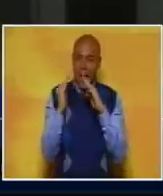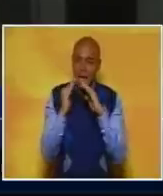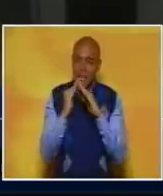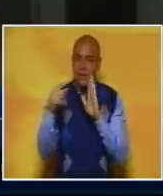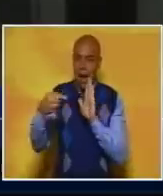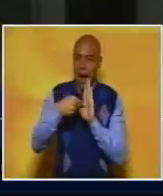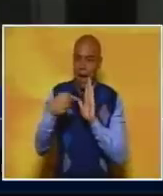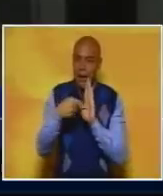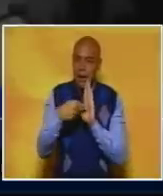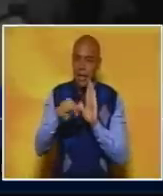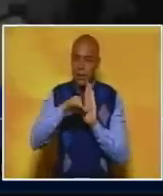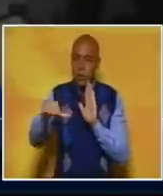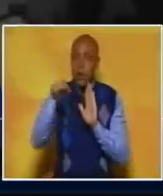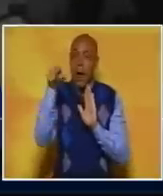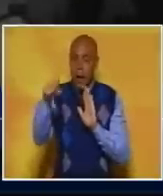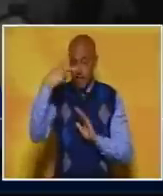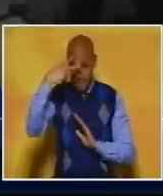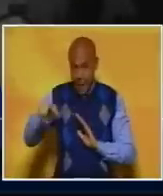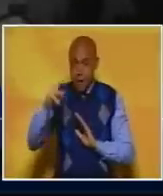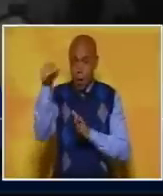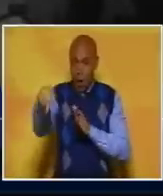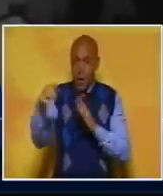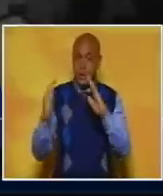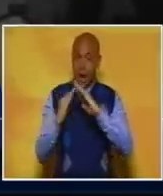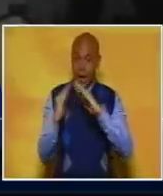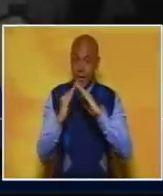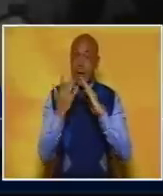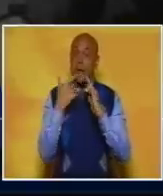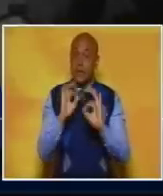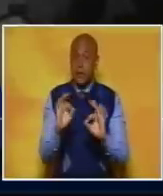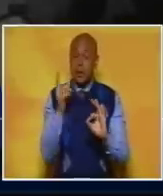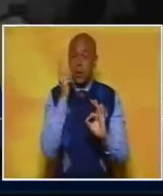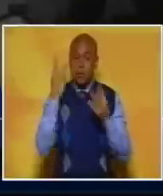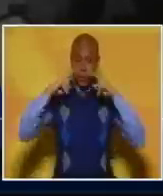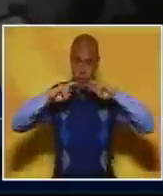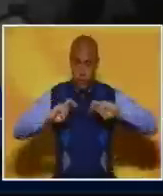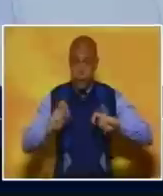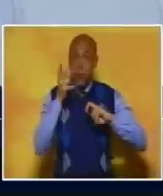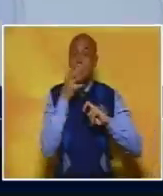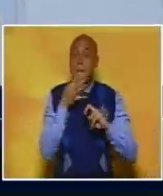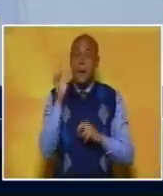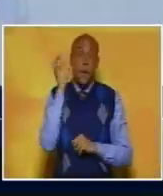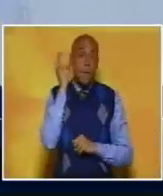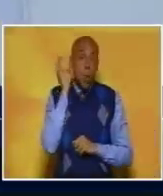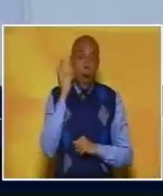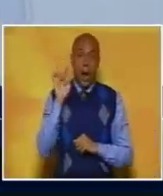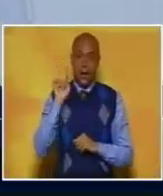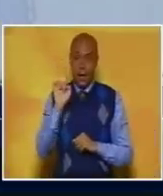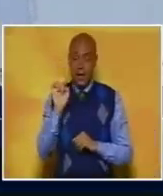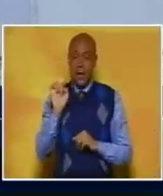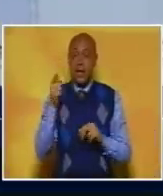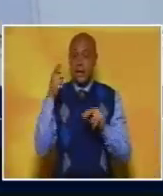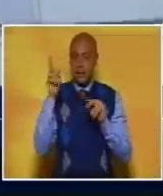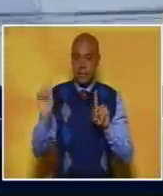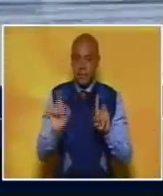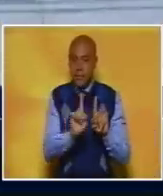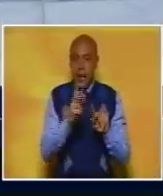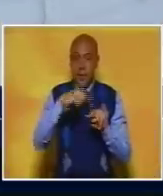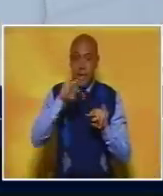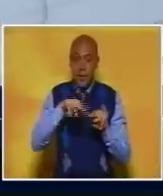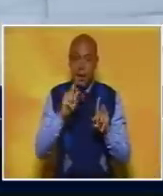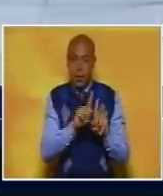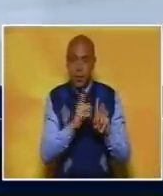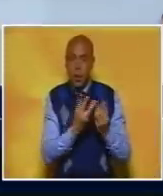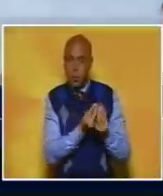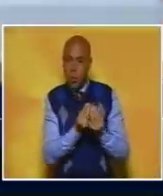colonia San Felipe, en Ciudad de México. Según los primeros avances de la investigación, la sospechosa llevó a la niña a ese lugar y un hombre con